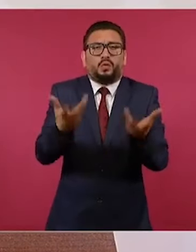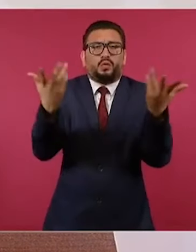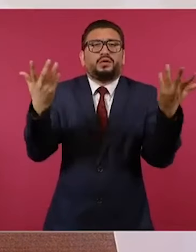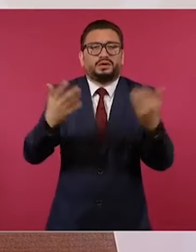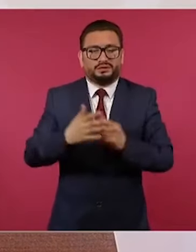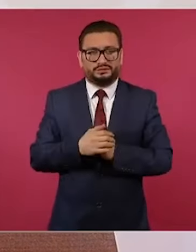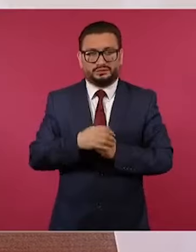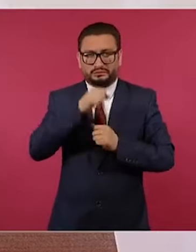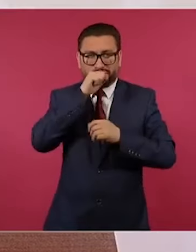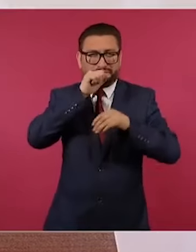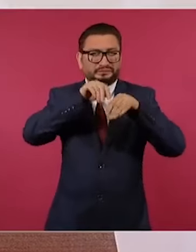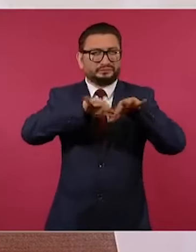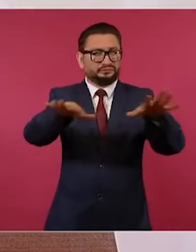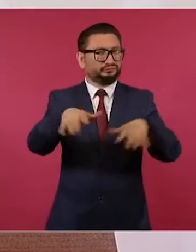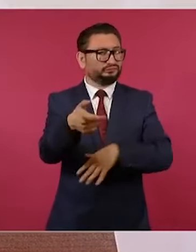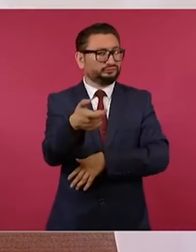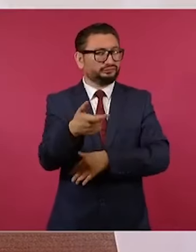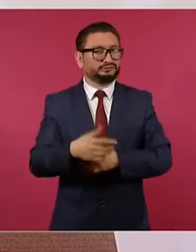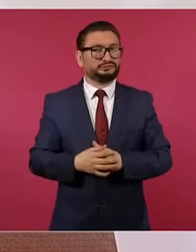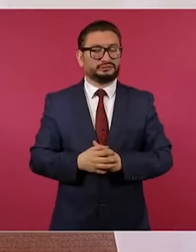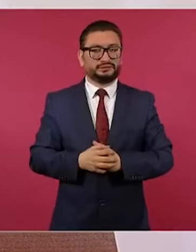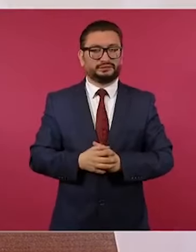esa campaña